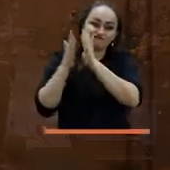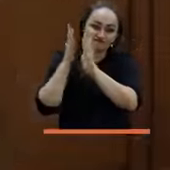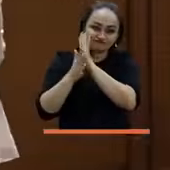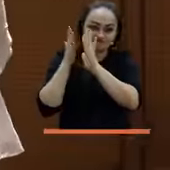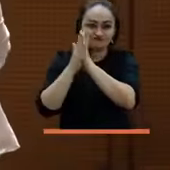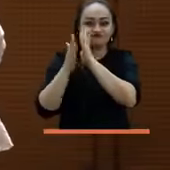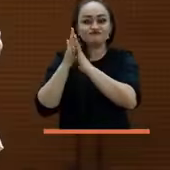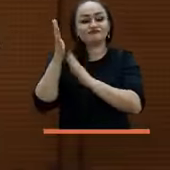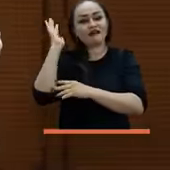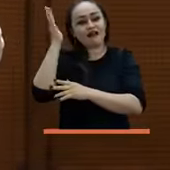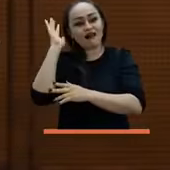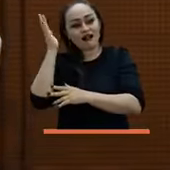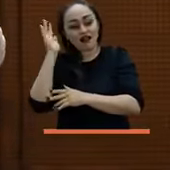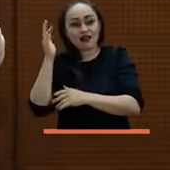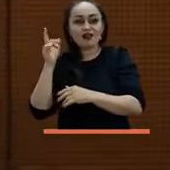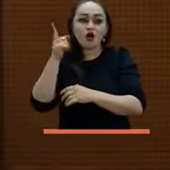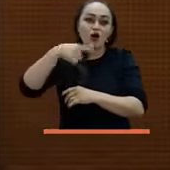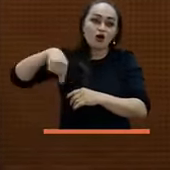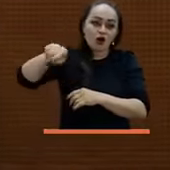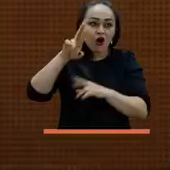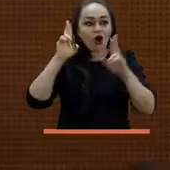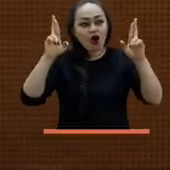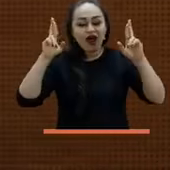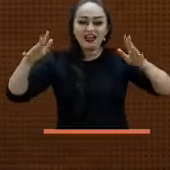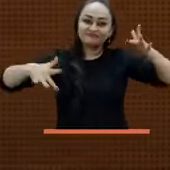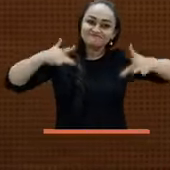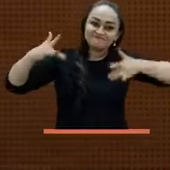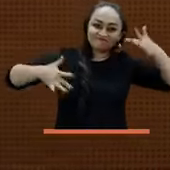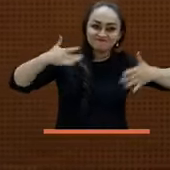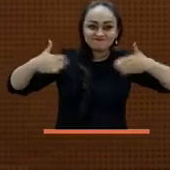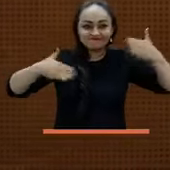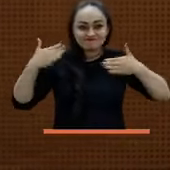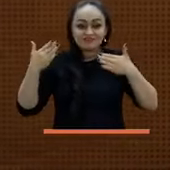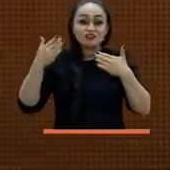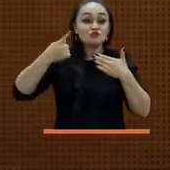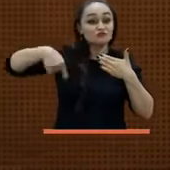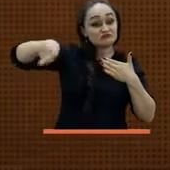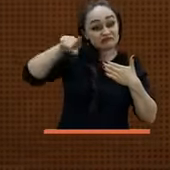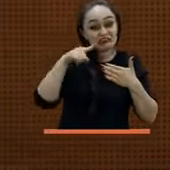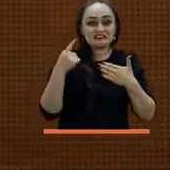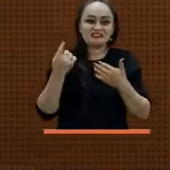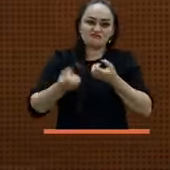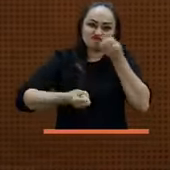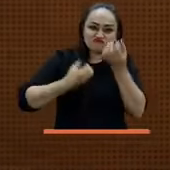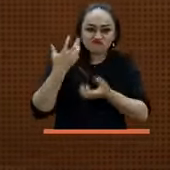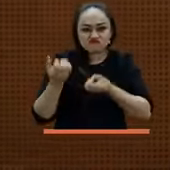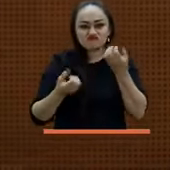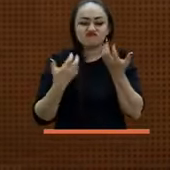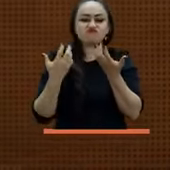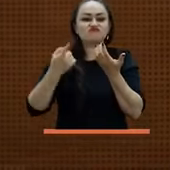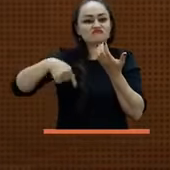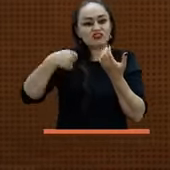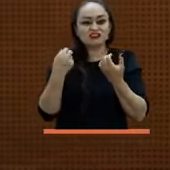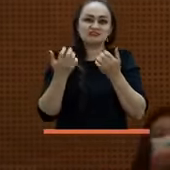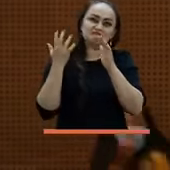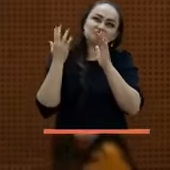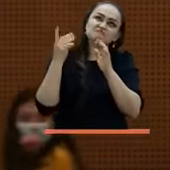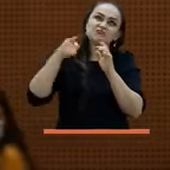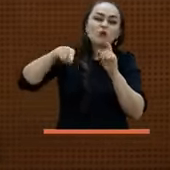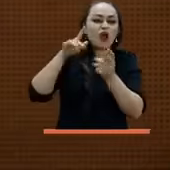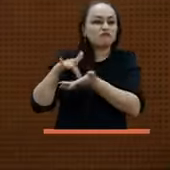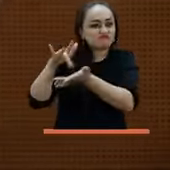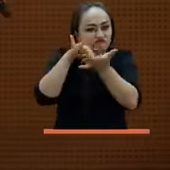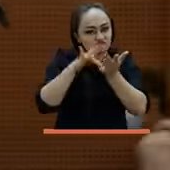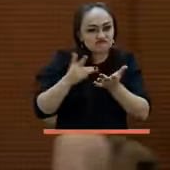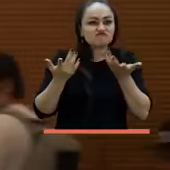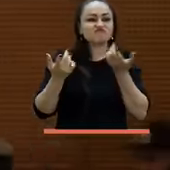agrado para ustedes vamos a intentar que sea fluido ustedes pueden preguntar cierto vamos a disfrutar este espacio porque vamos